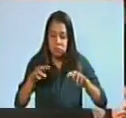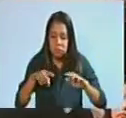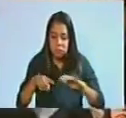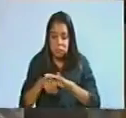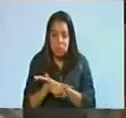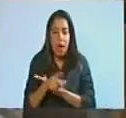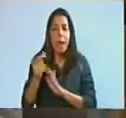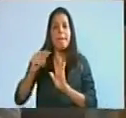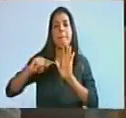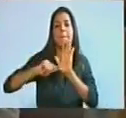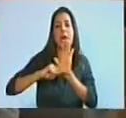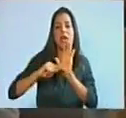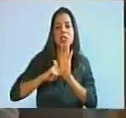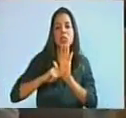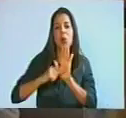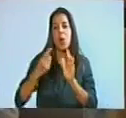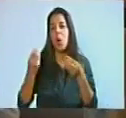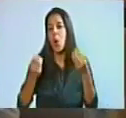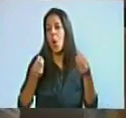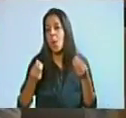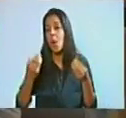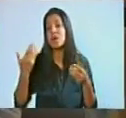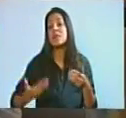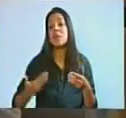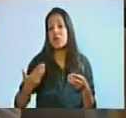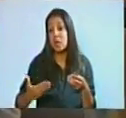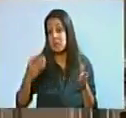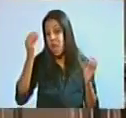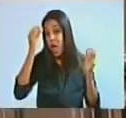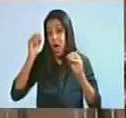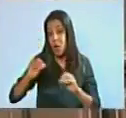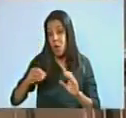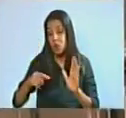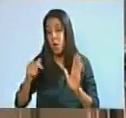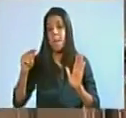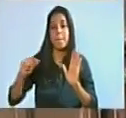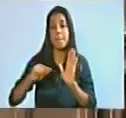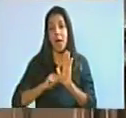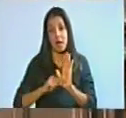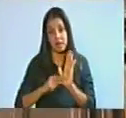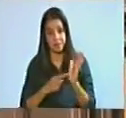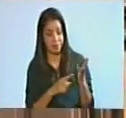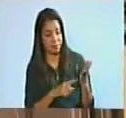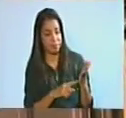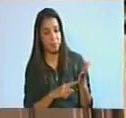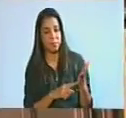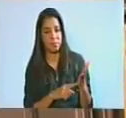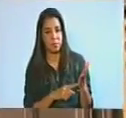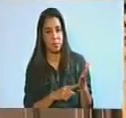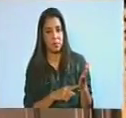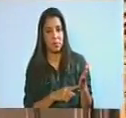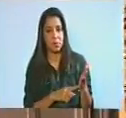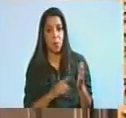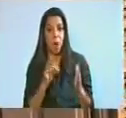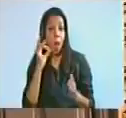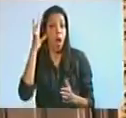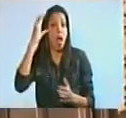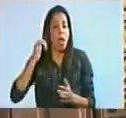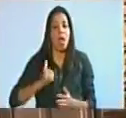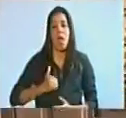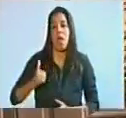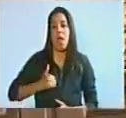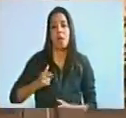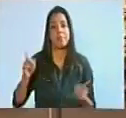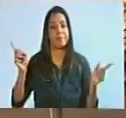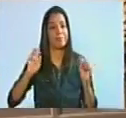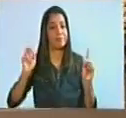fundamental a la hora de determinar precios acordados. No se deja, digamos, por la libre, sino que establece